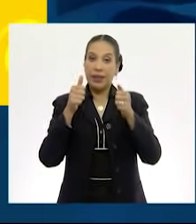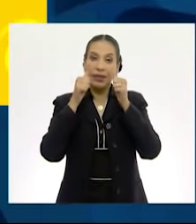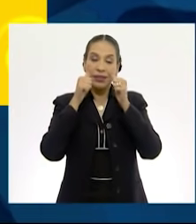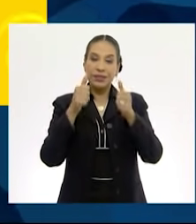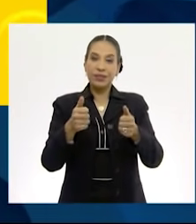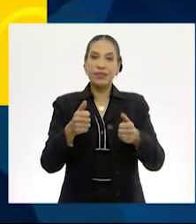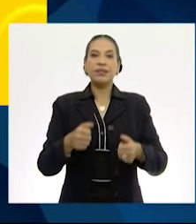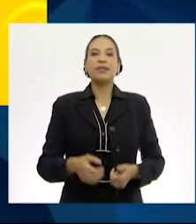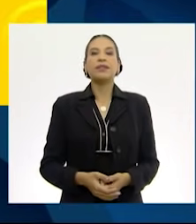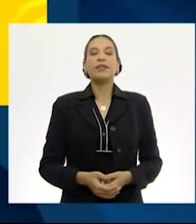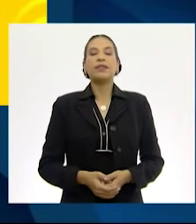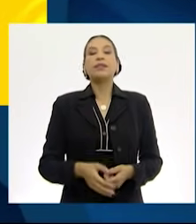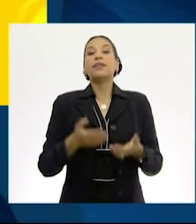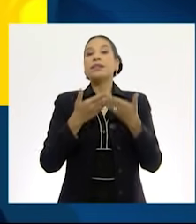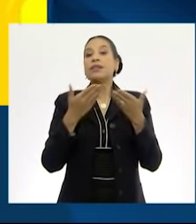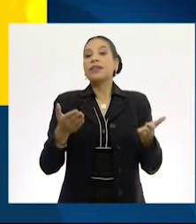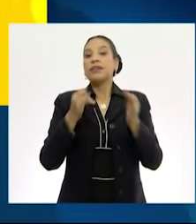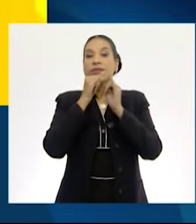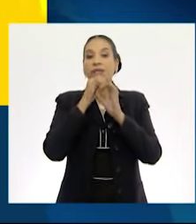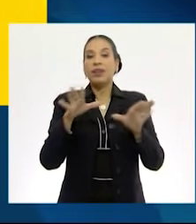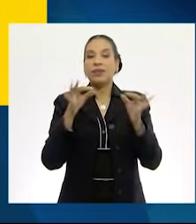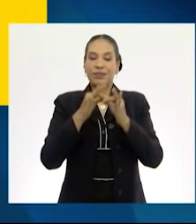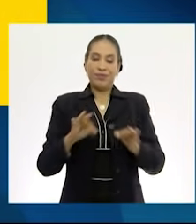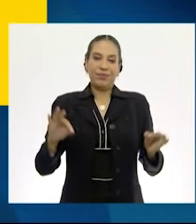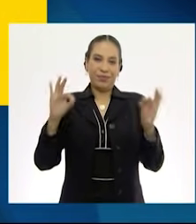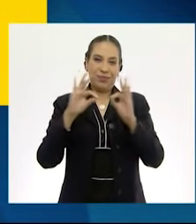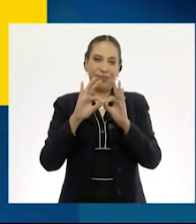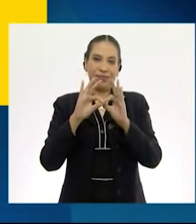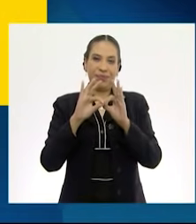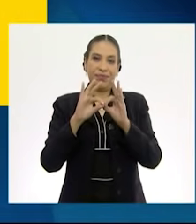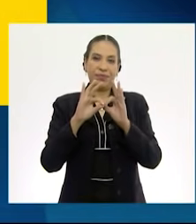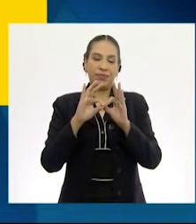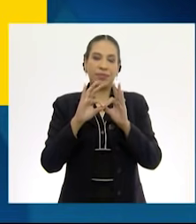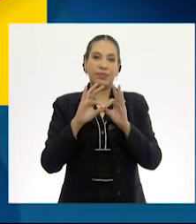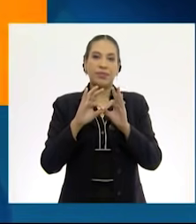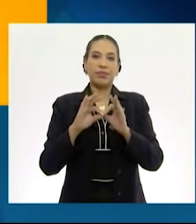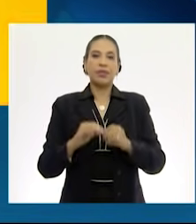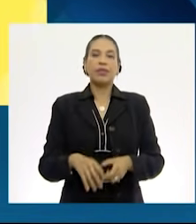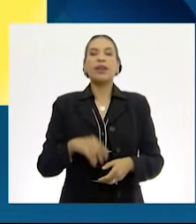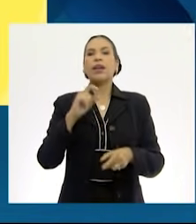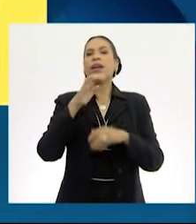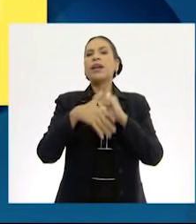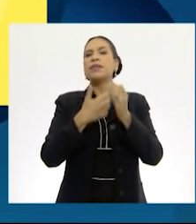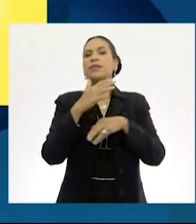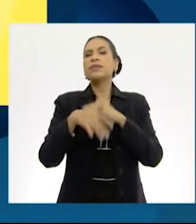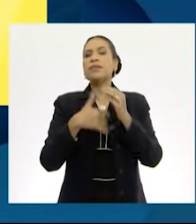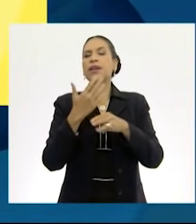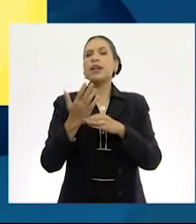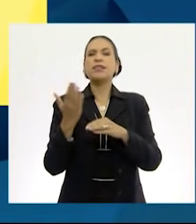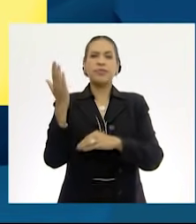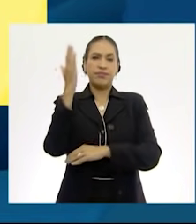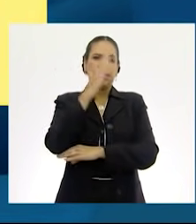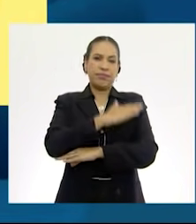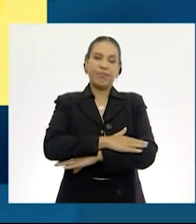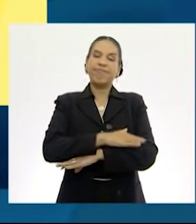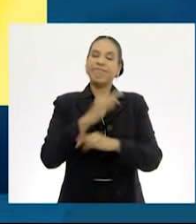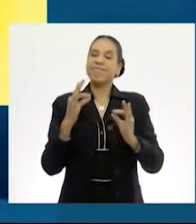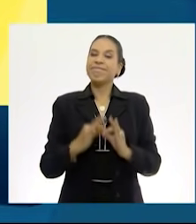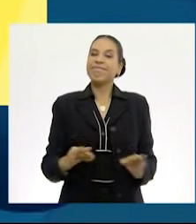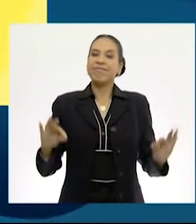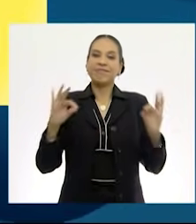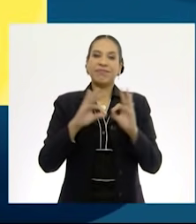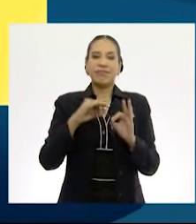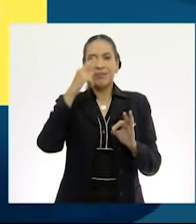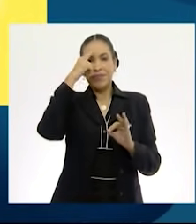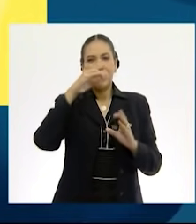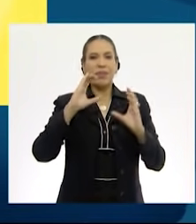¡Atención! ¡Atención! A continuación, información importante. Lavarnos las manos varias veces al día es